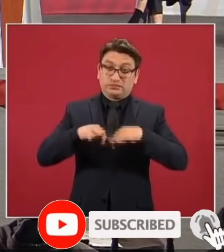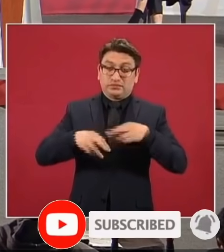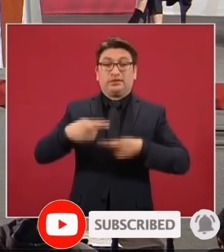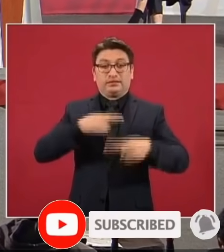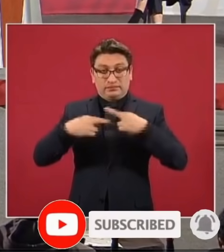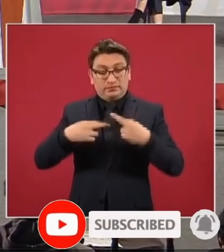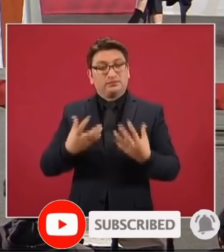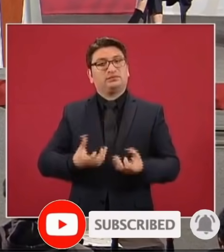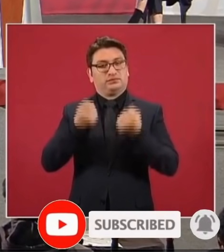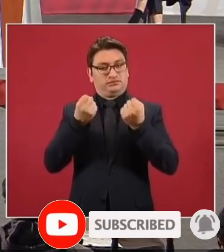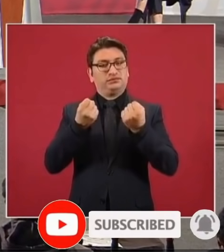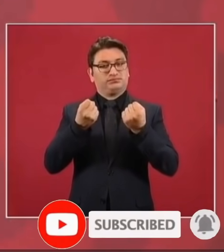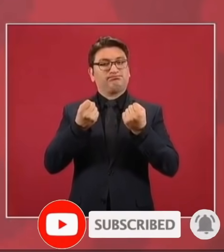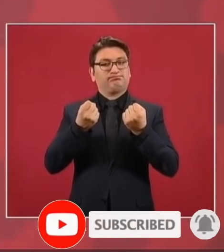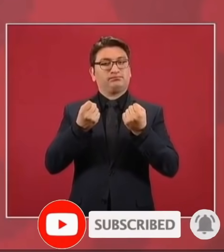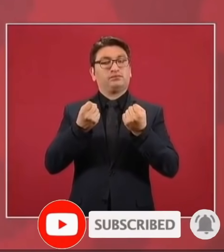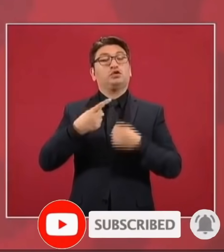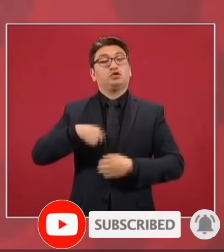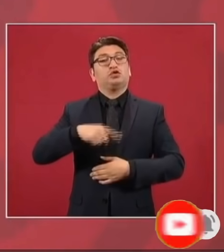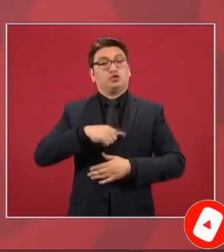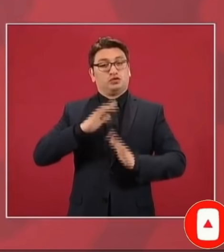que ya vamos